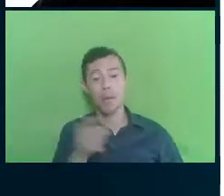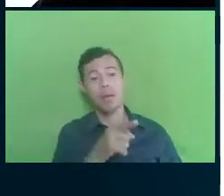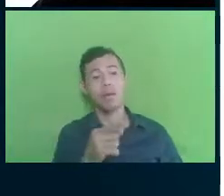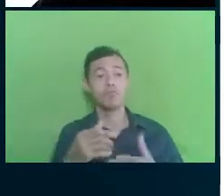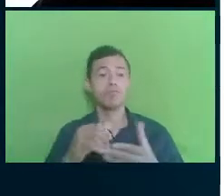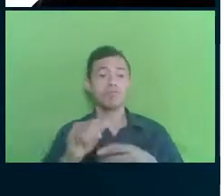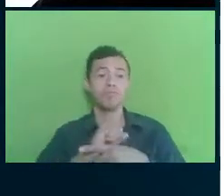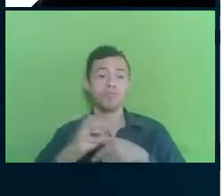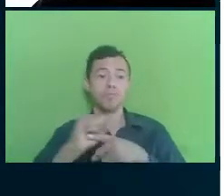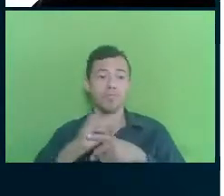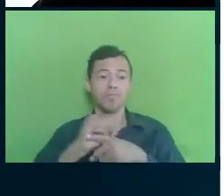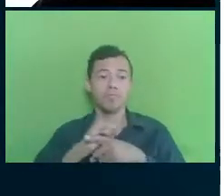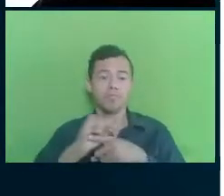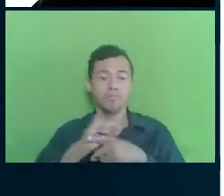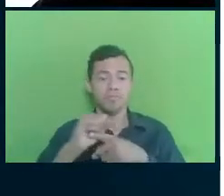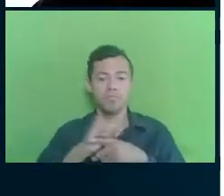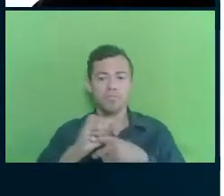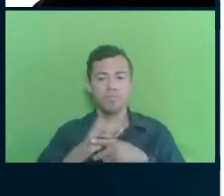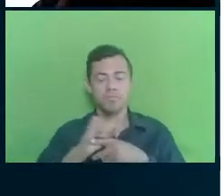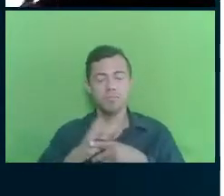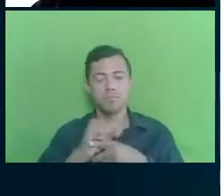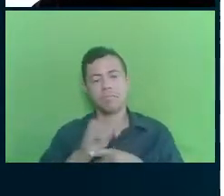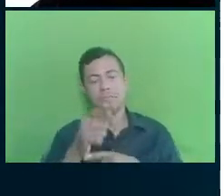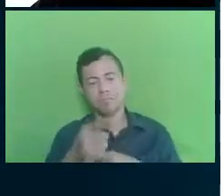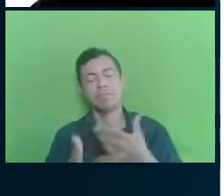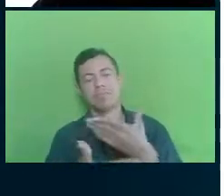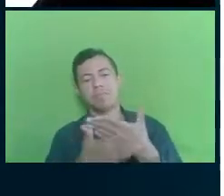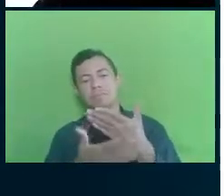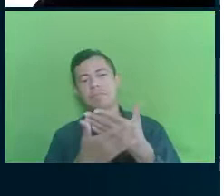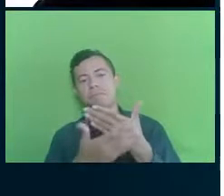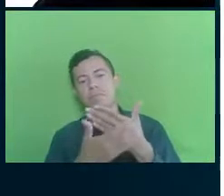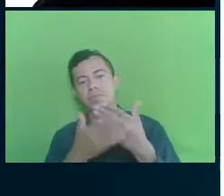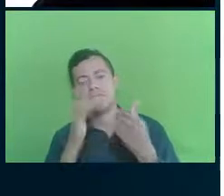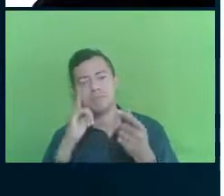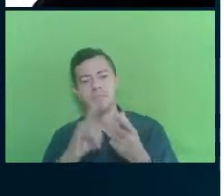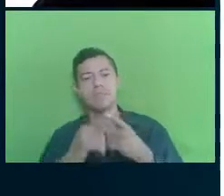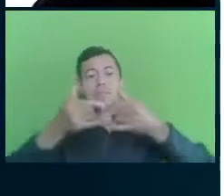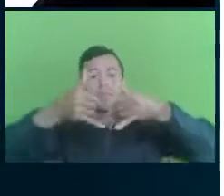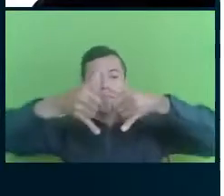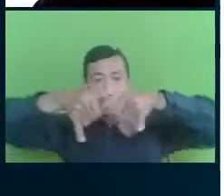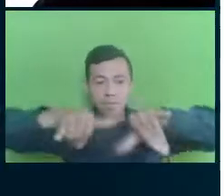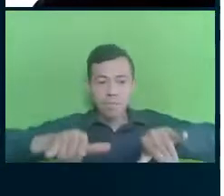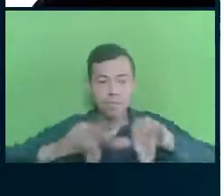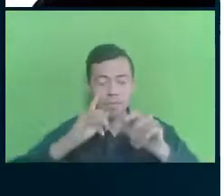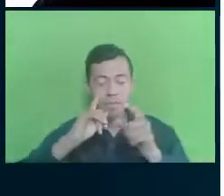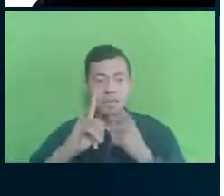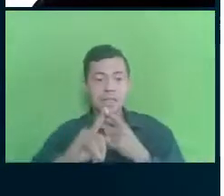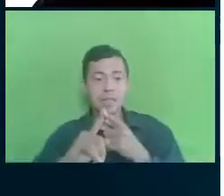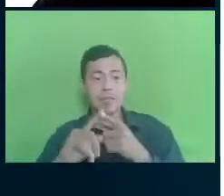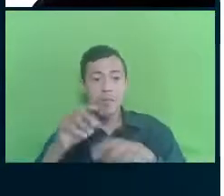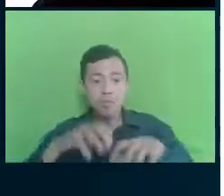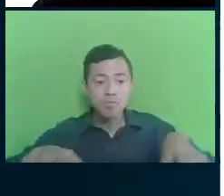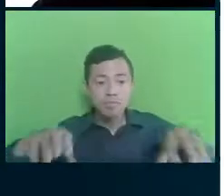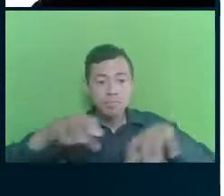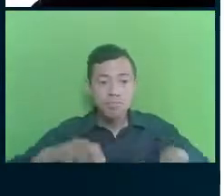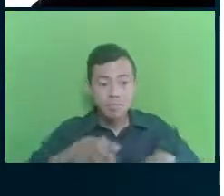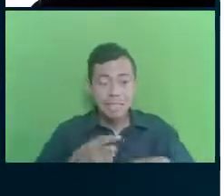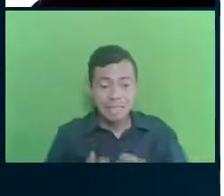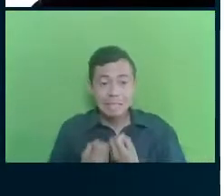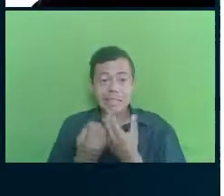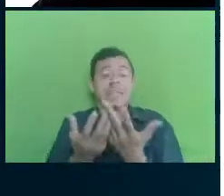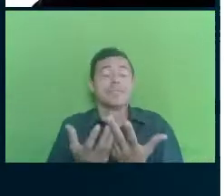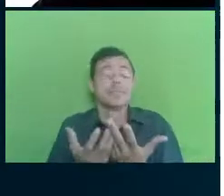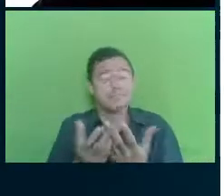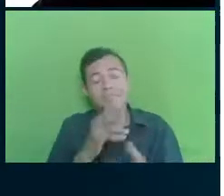internamente dentro de las empresas, dentro de nuestros clientes, pues evidentemente al final del ejercicio va a ser muy complejo implementarlo.